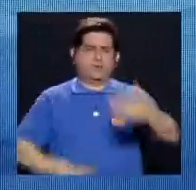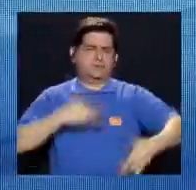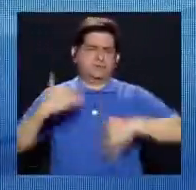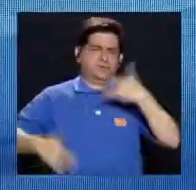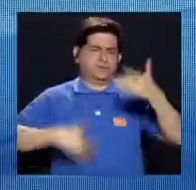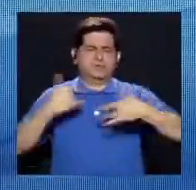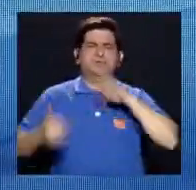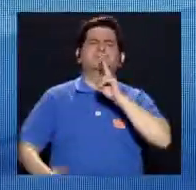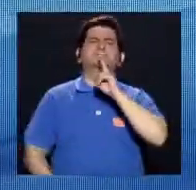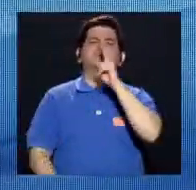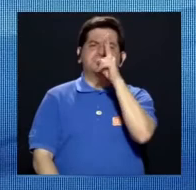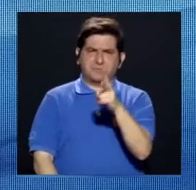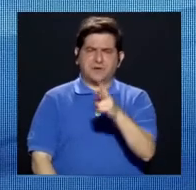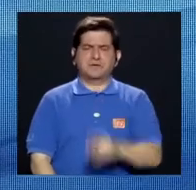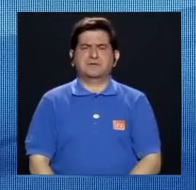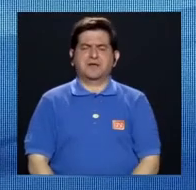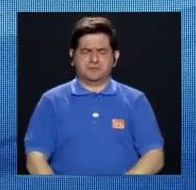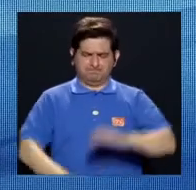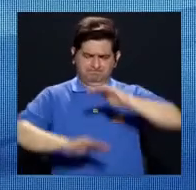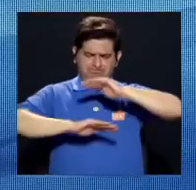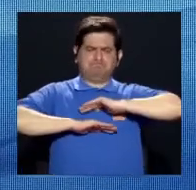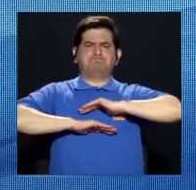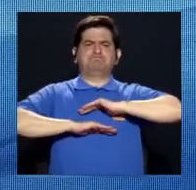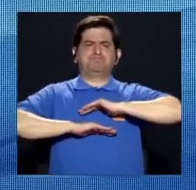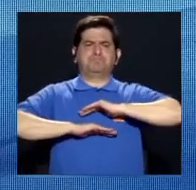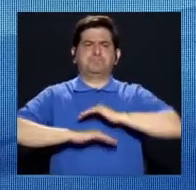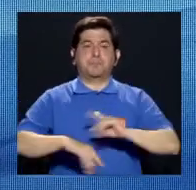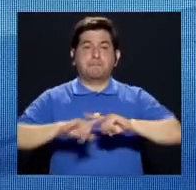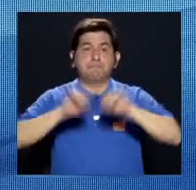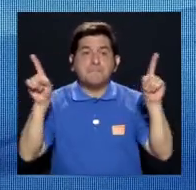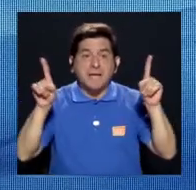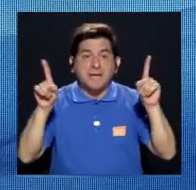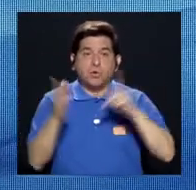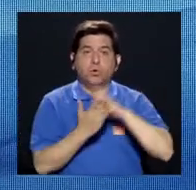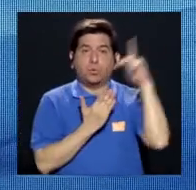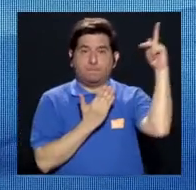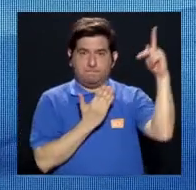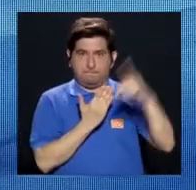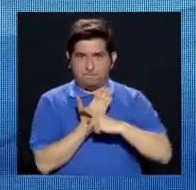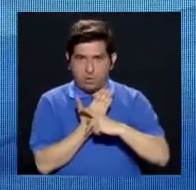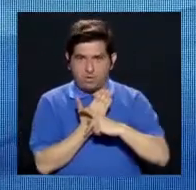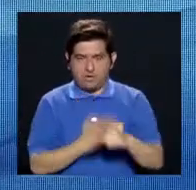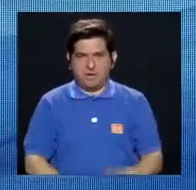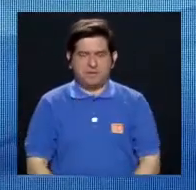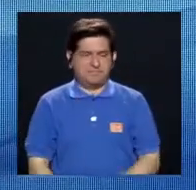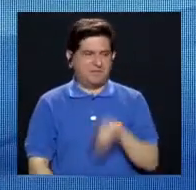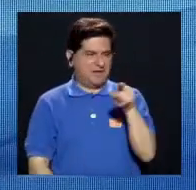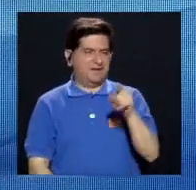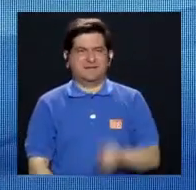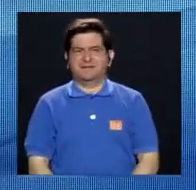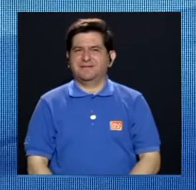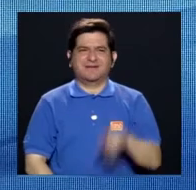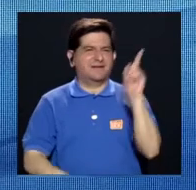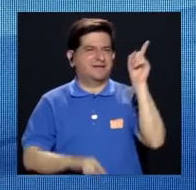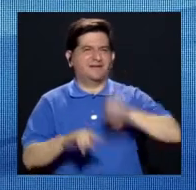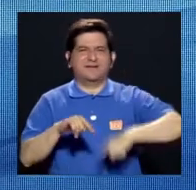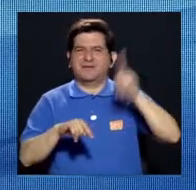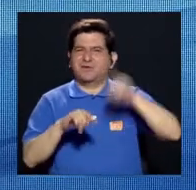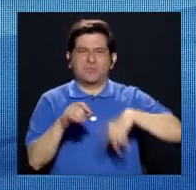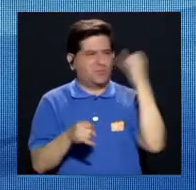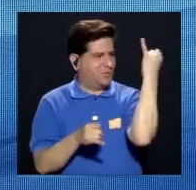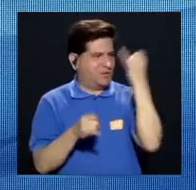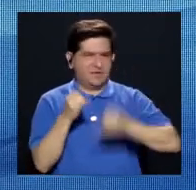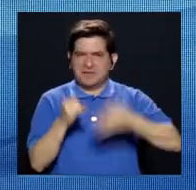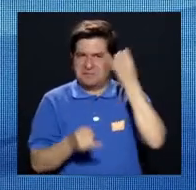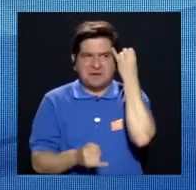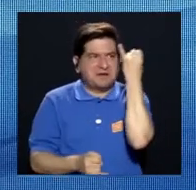sentimos verdaderamente muy satisfechos, pero es un programa que todavía no puede darse por